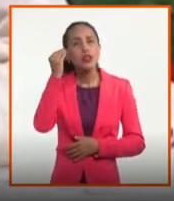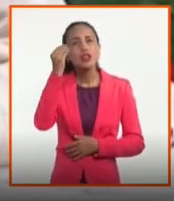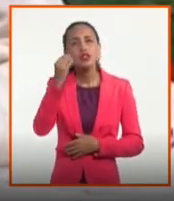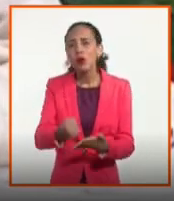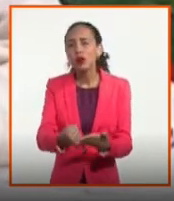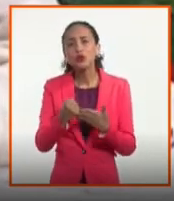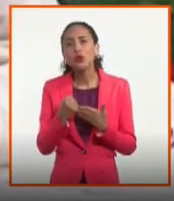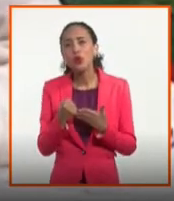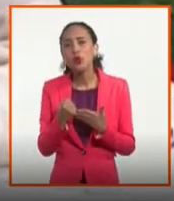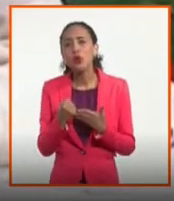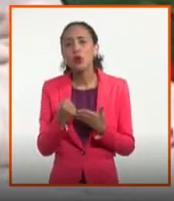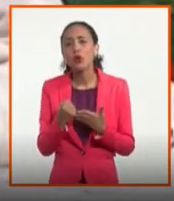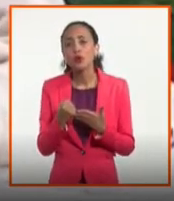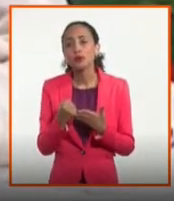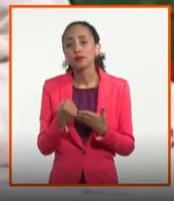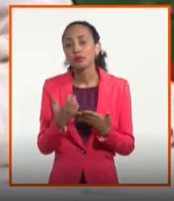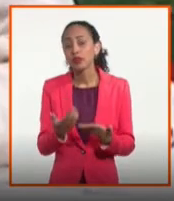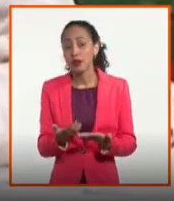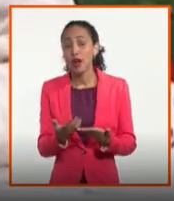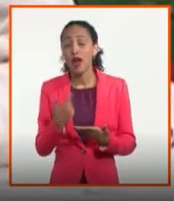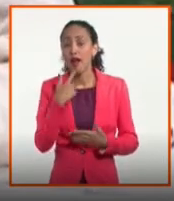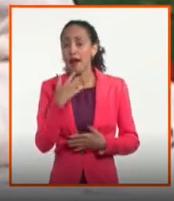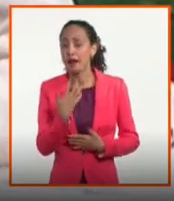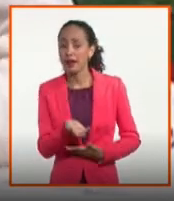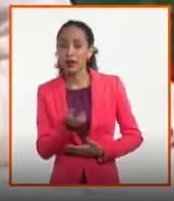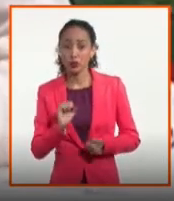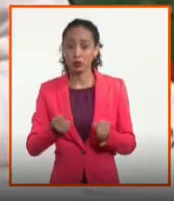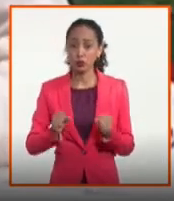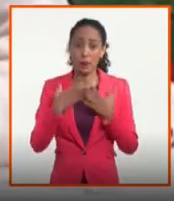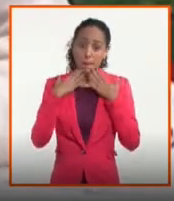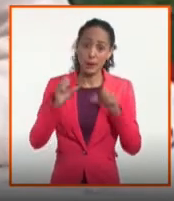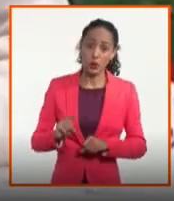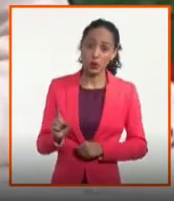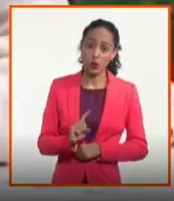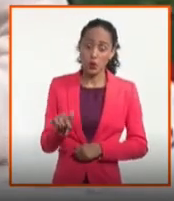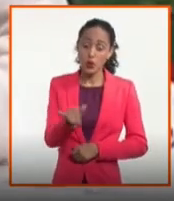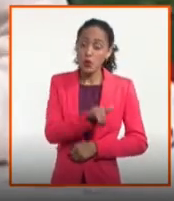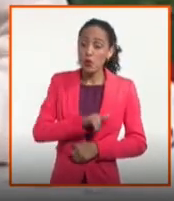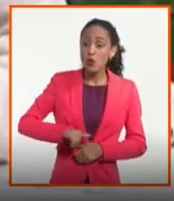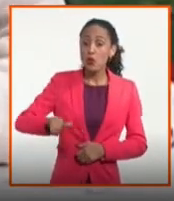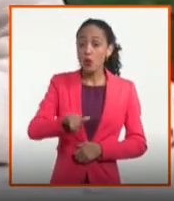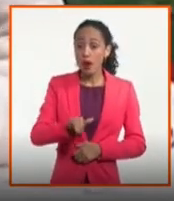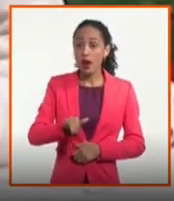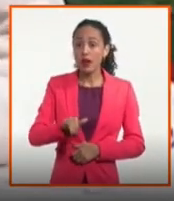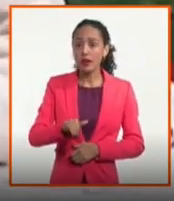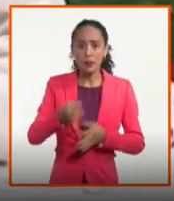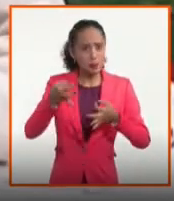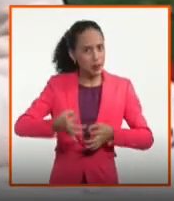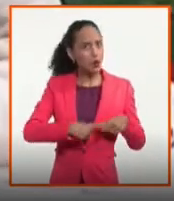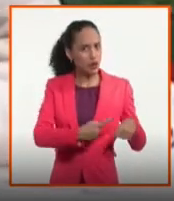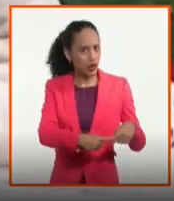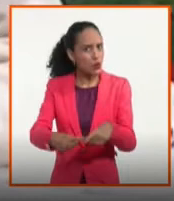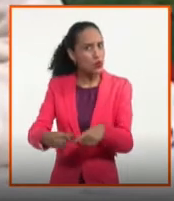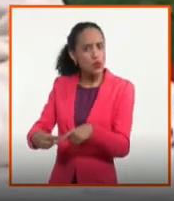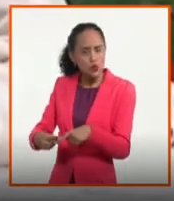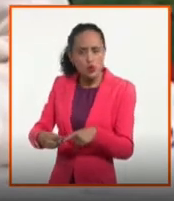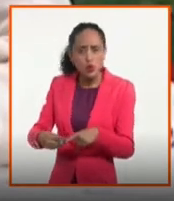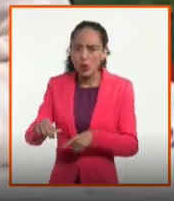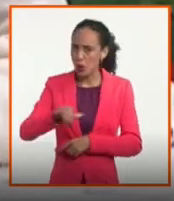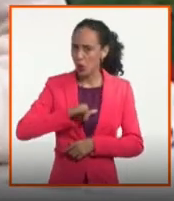no fuera lo peor que no pasara los más grandes la provincia que por igual en el país gozáramos de los mismos recursos que tuviéramos las mismas